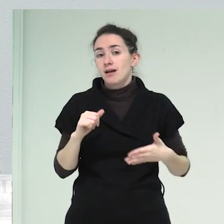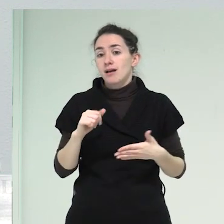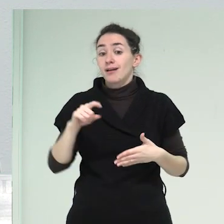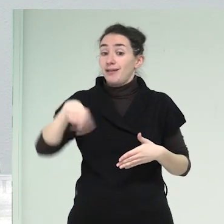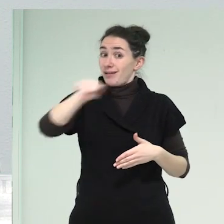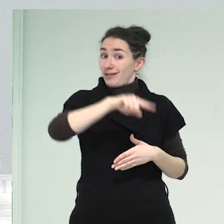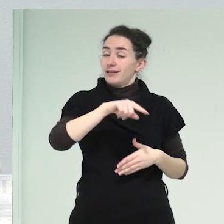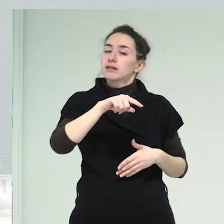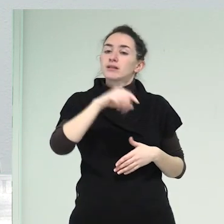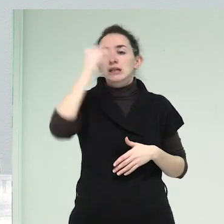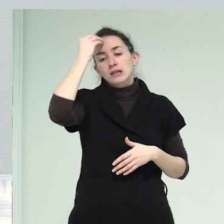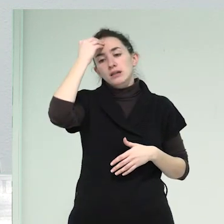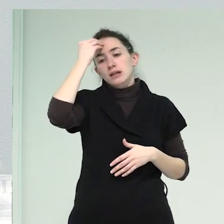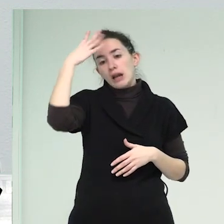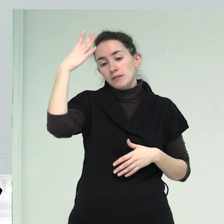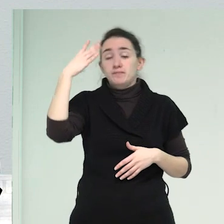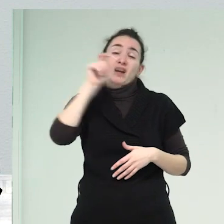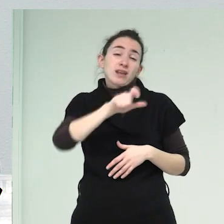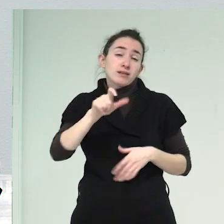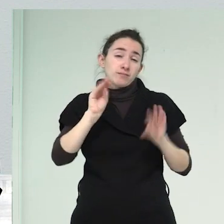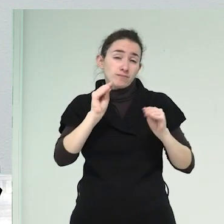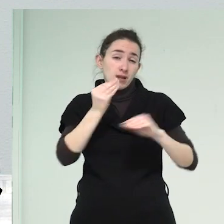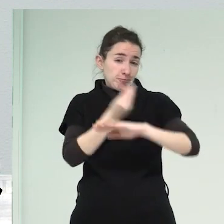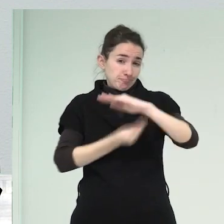consideran que no es, por las indígenas,